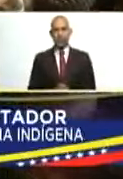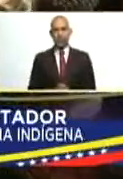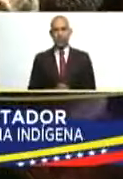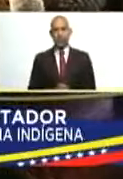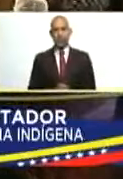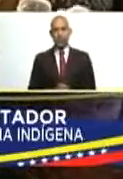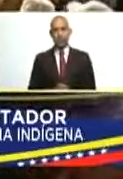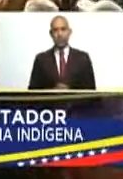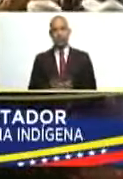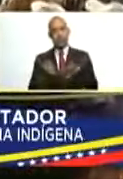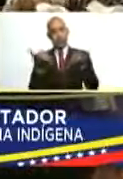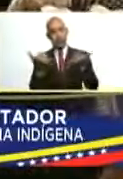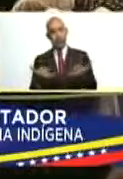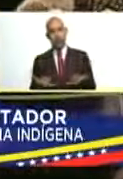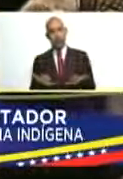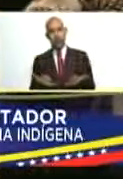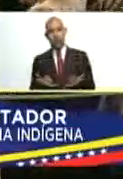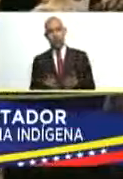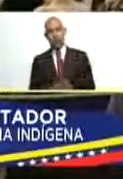Entonces,